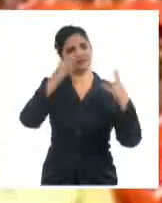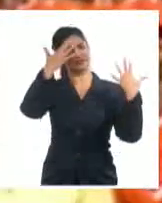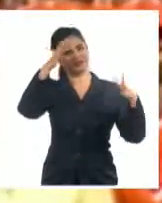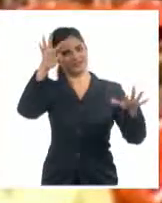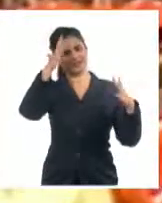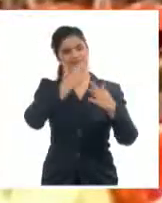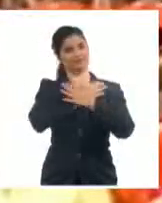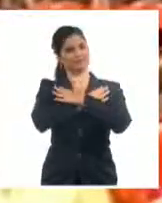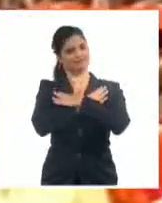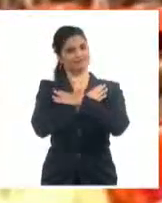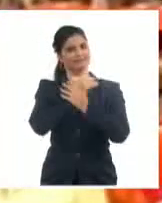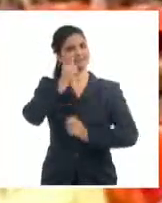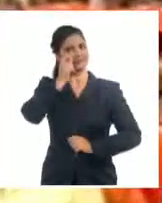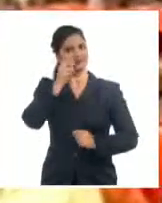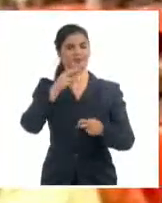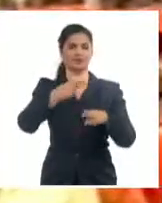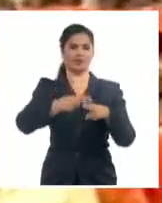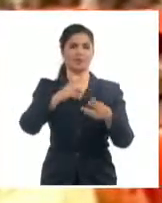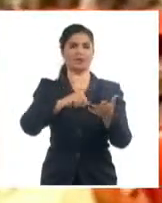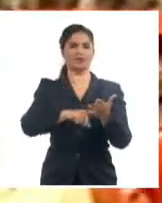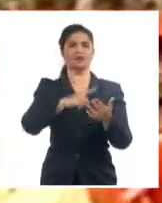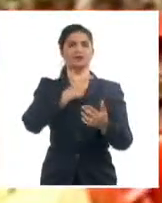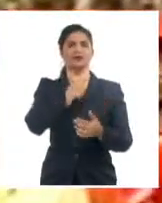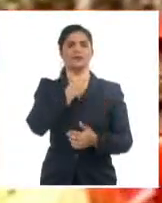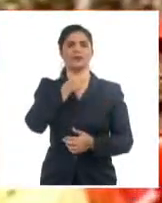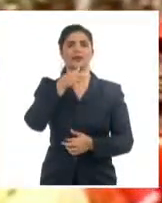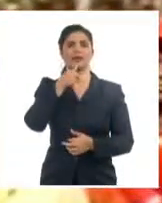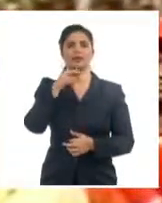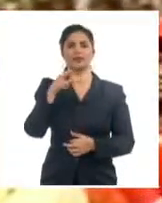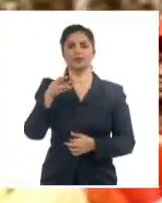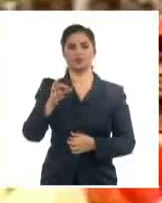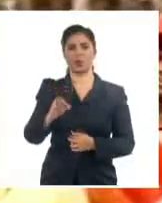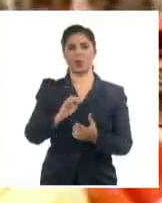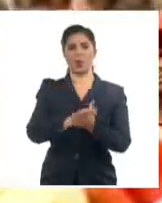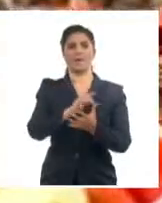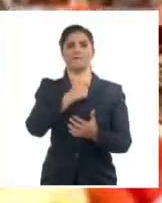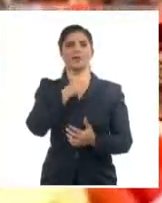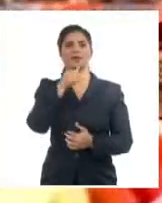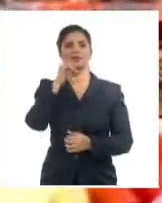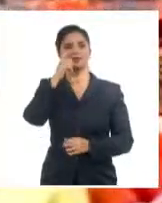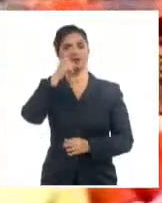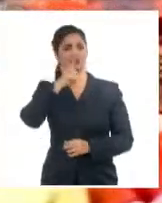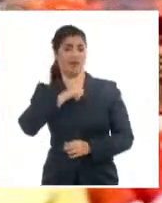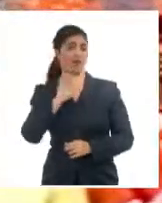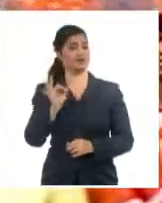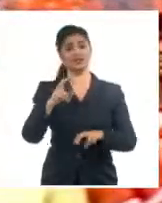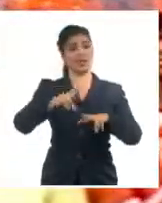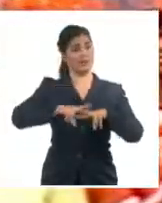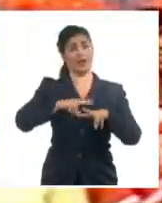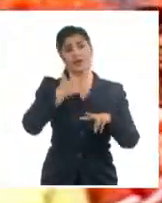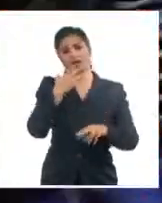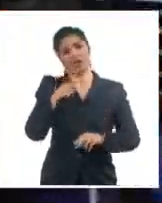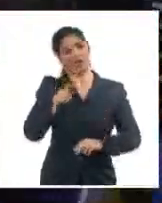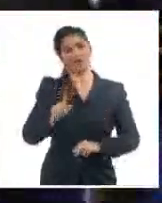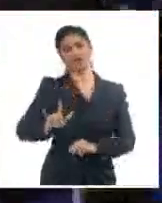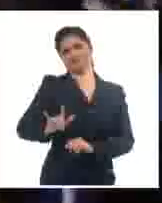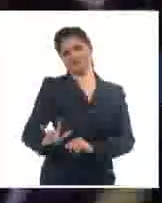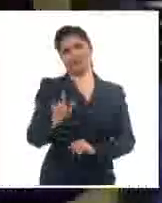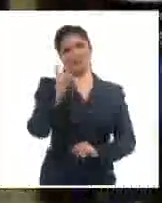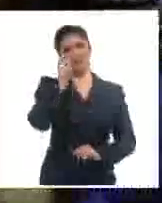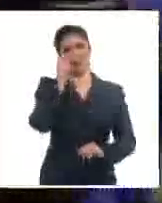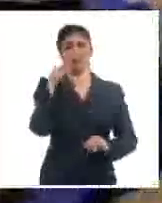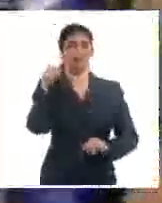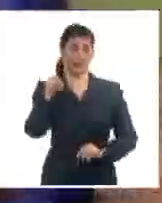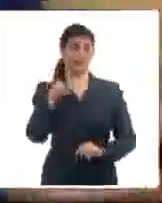años para el hombre de Edmonton, un atleta que estremeció la capital con sus batazos y un director que debutó con el título de campeón